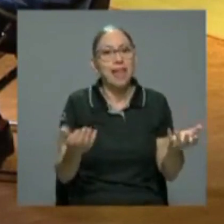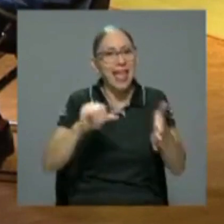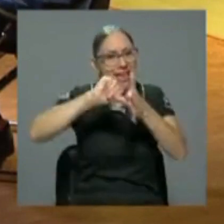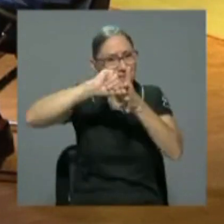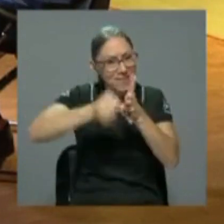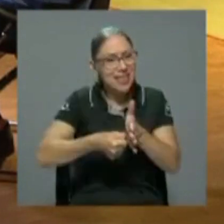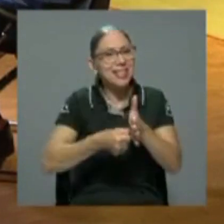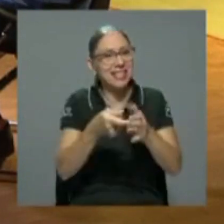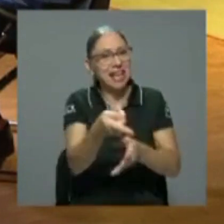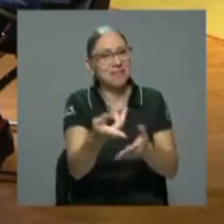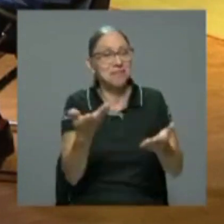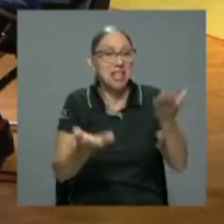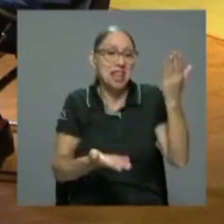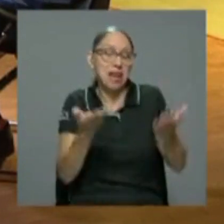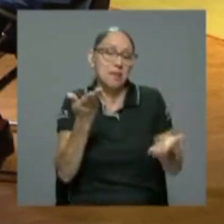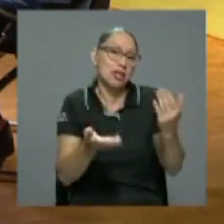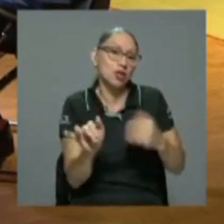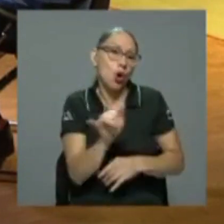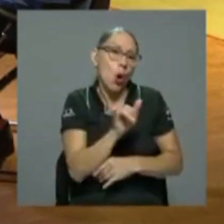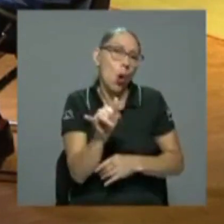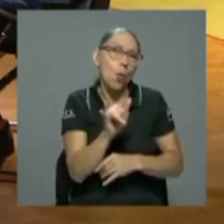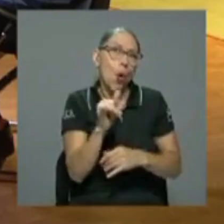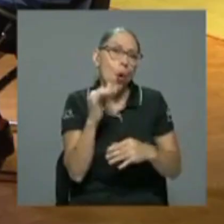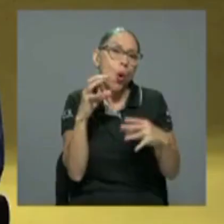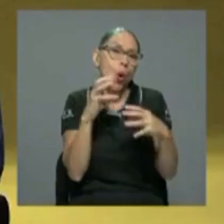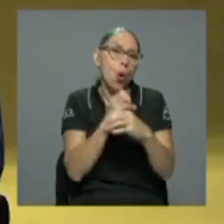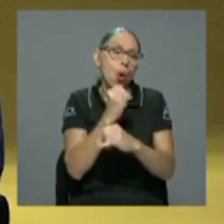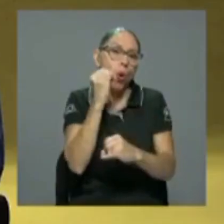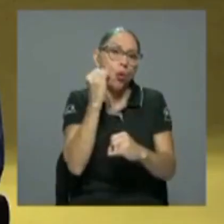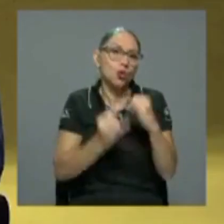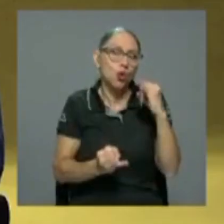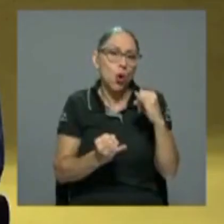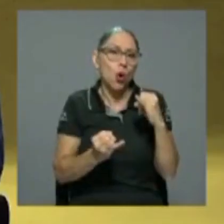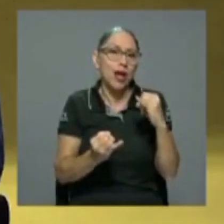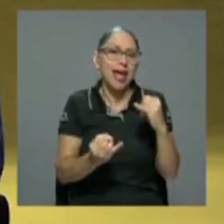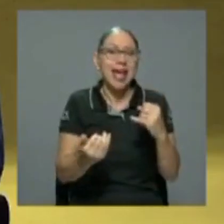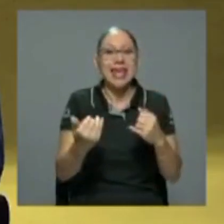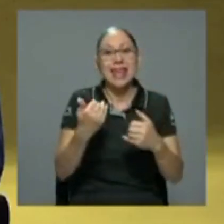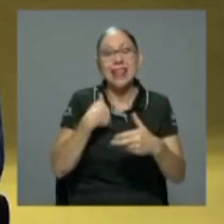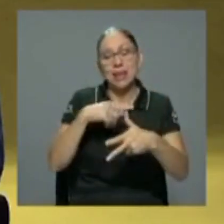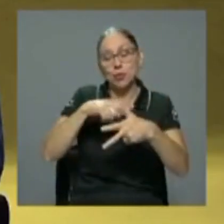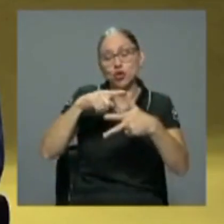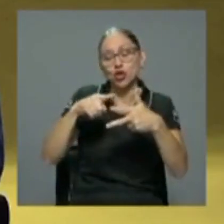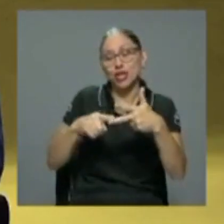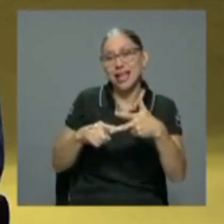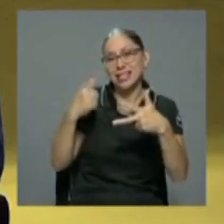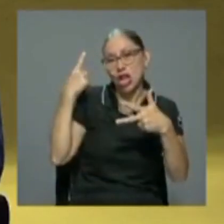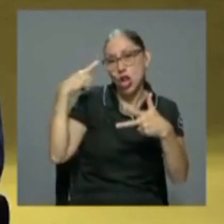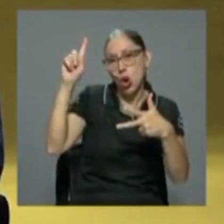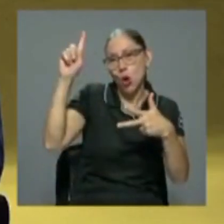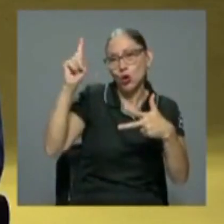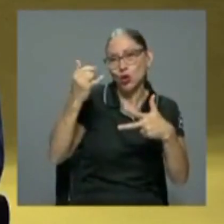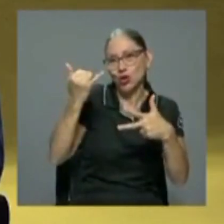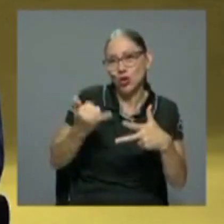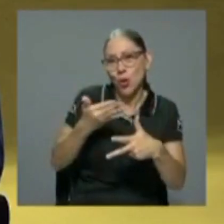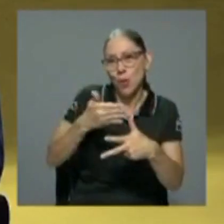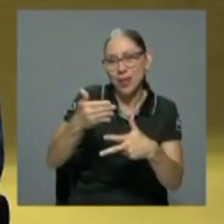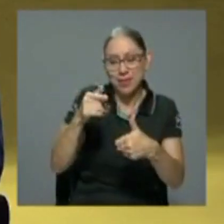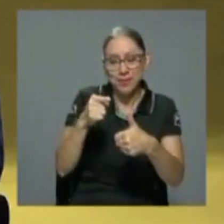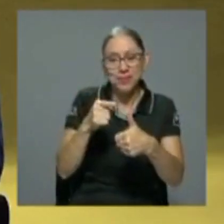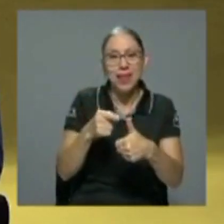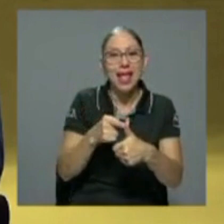enfatizar y tal vez como a manera de una conclusión que tenemos 3 grandes logros que compartir en este momento. La